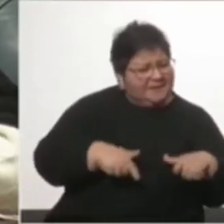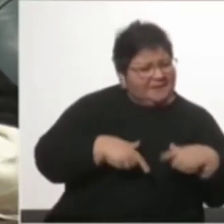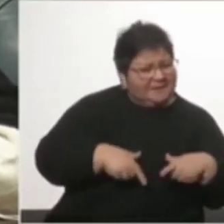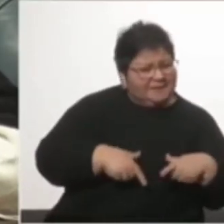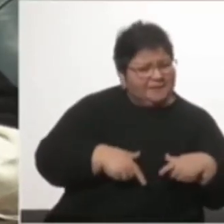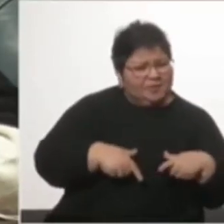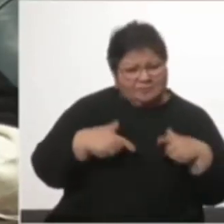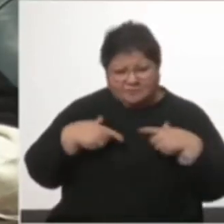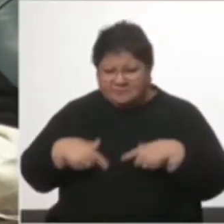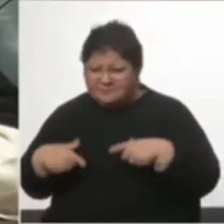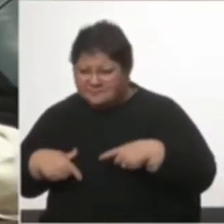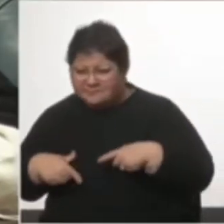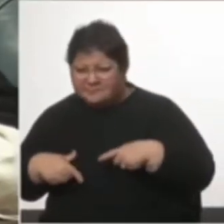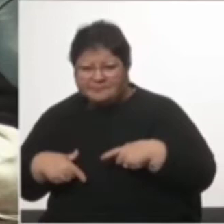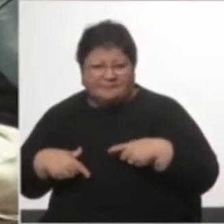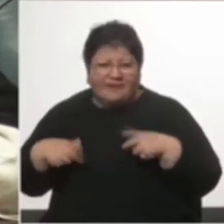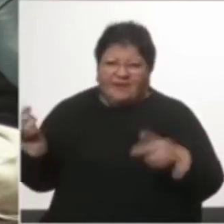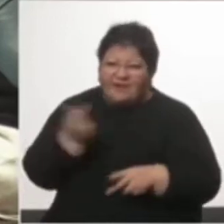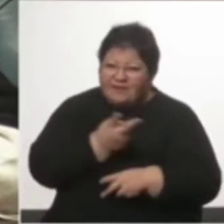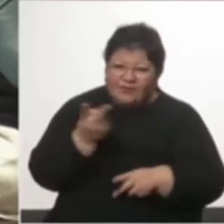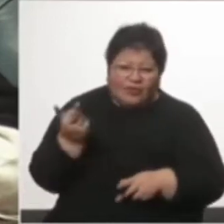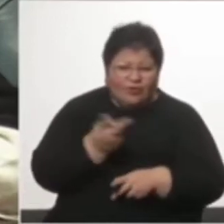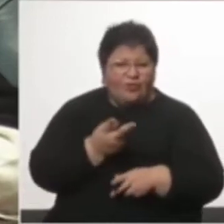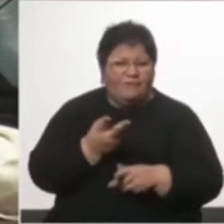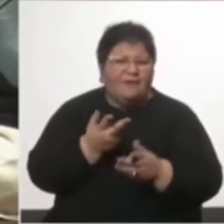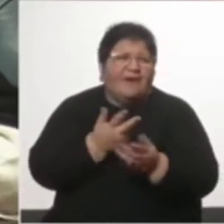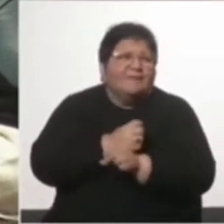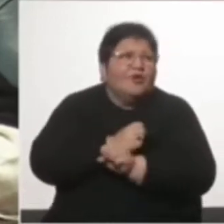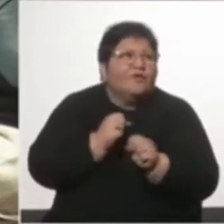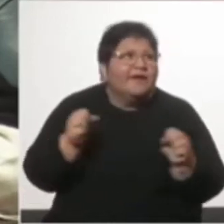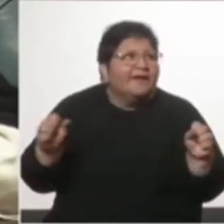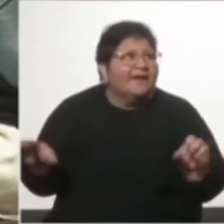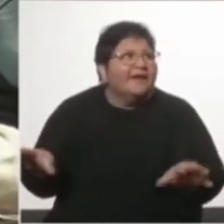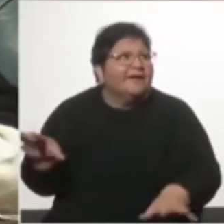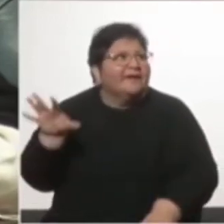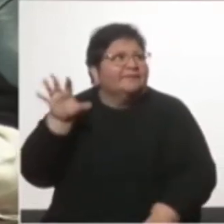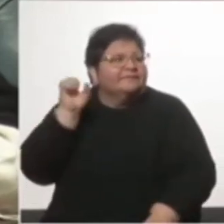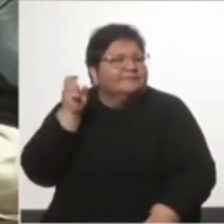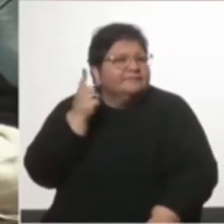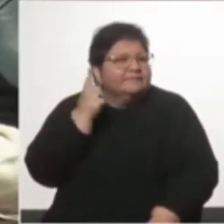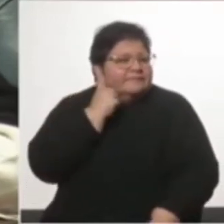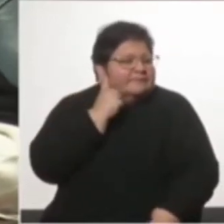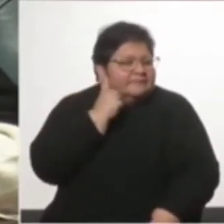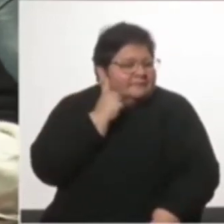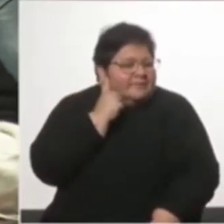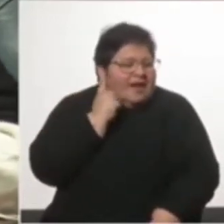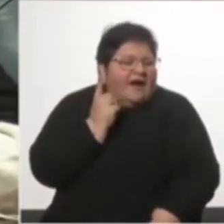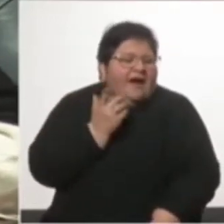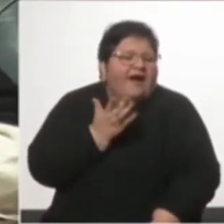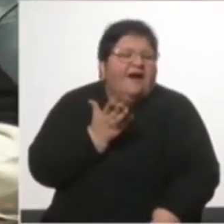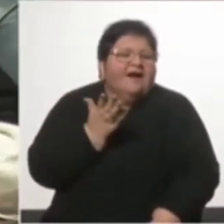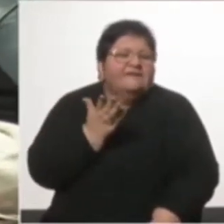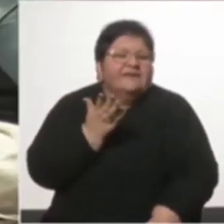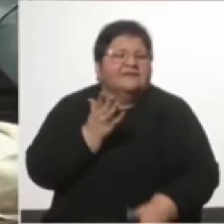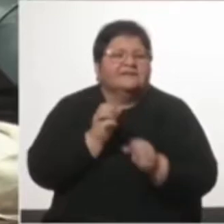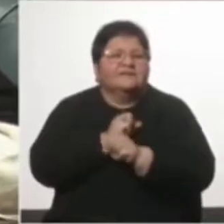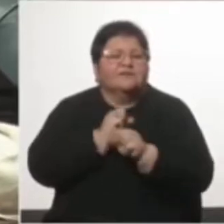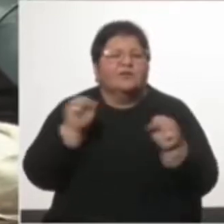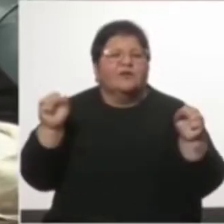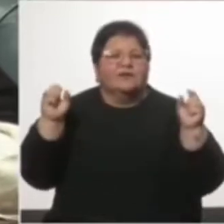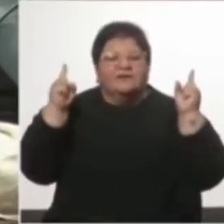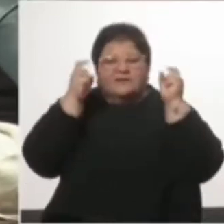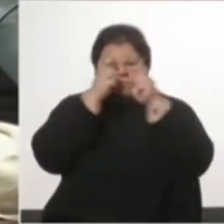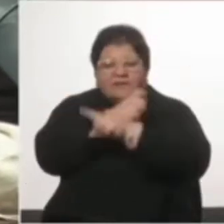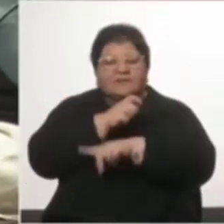para escucharnos, para ver si podemos oírnos, además de escucharnos, en un momento tan difícil, en este tránsito